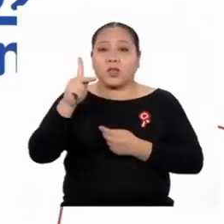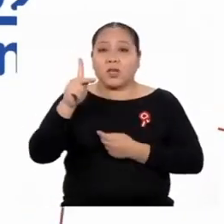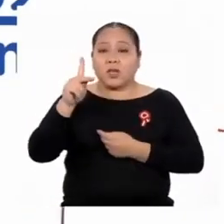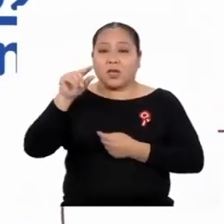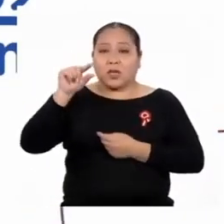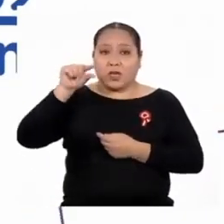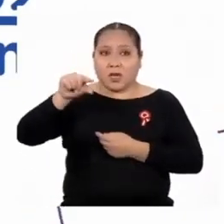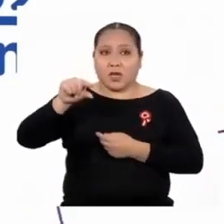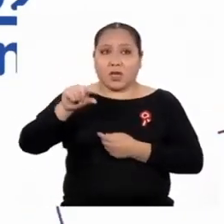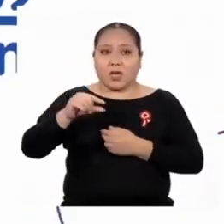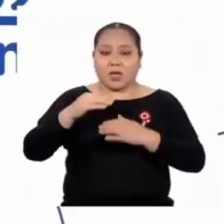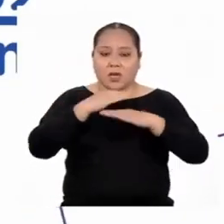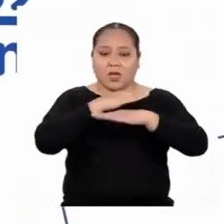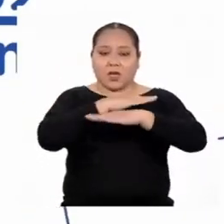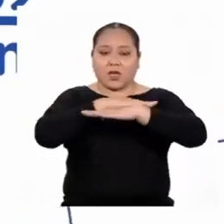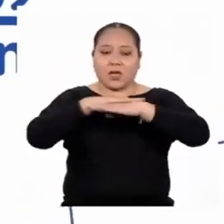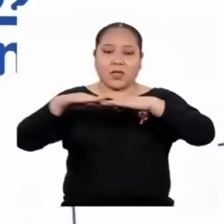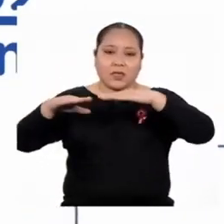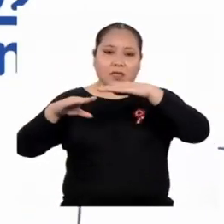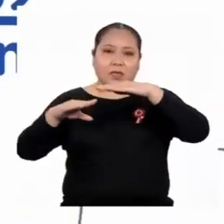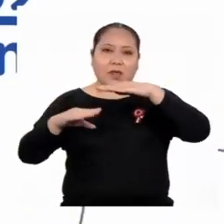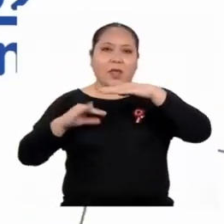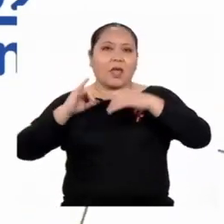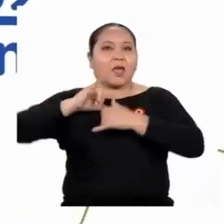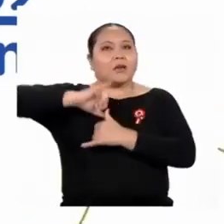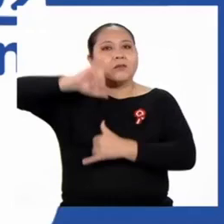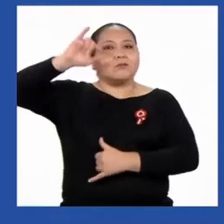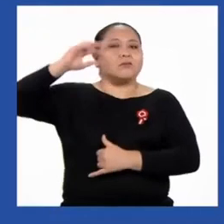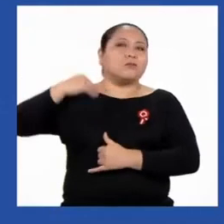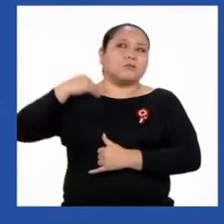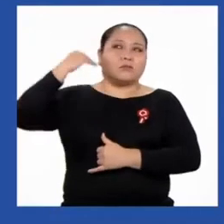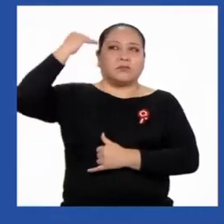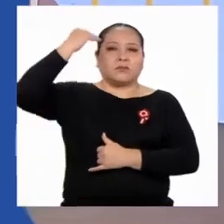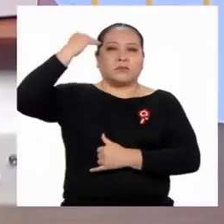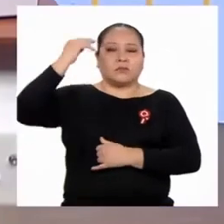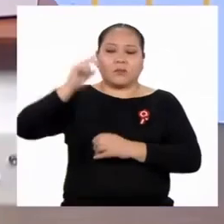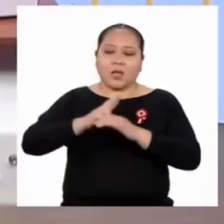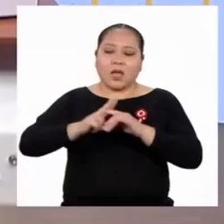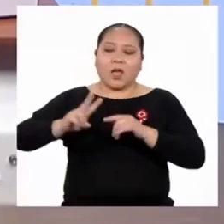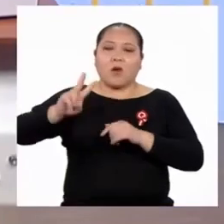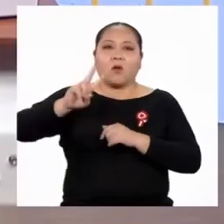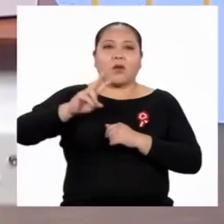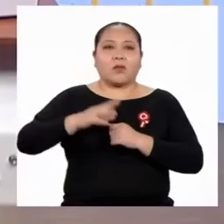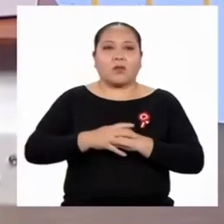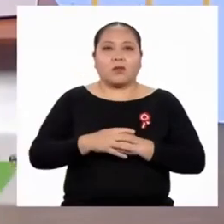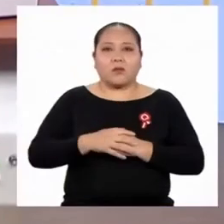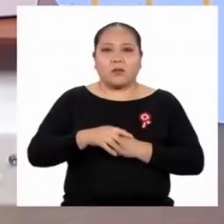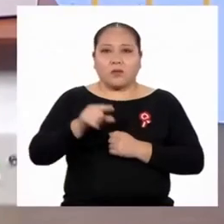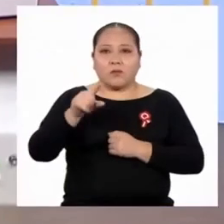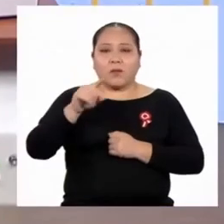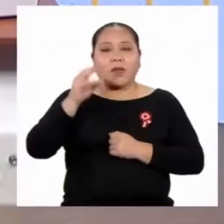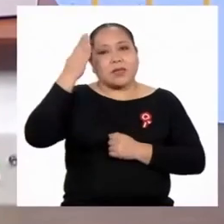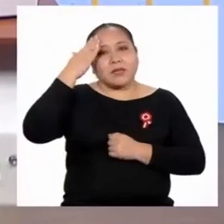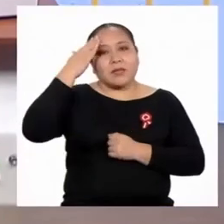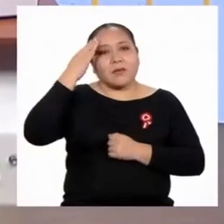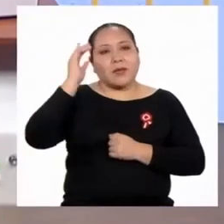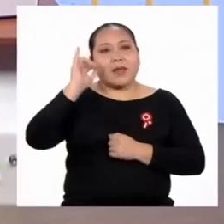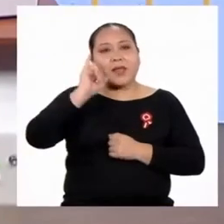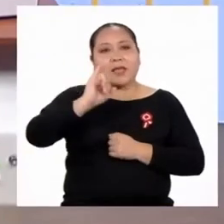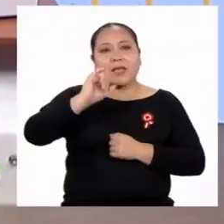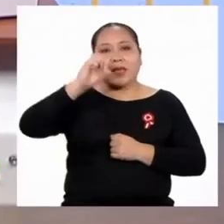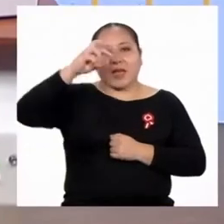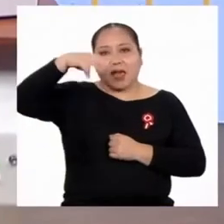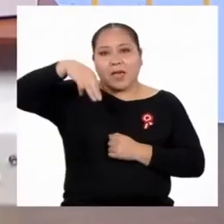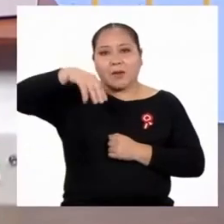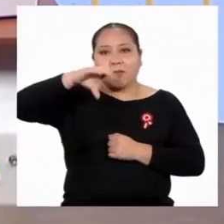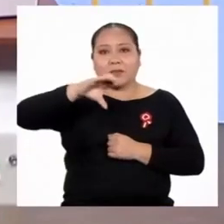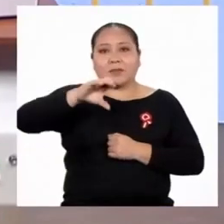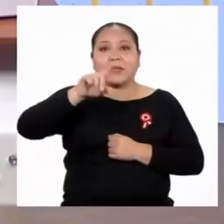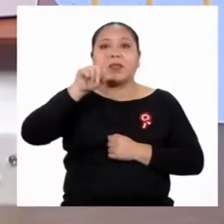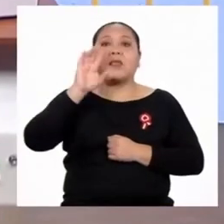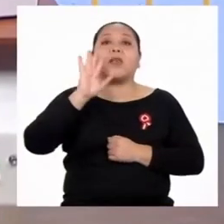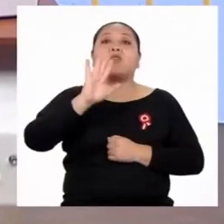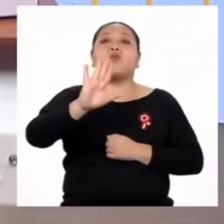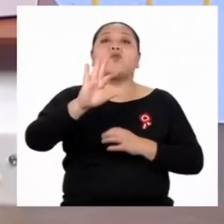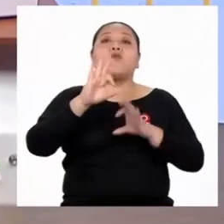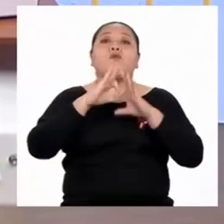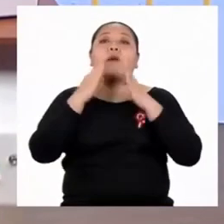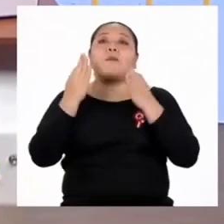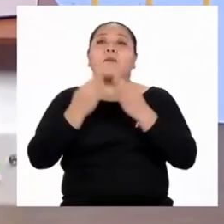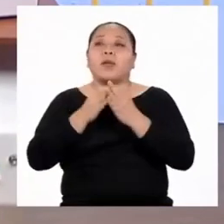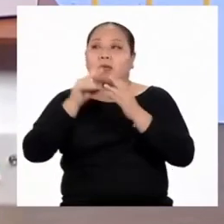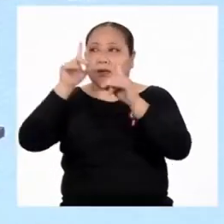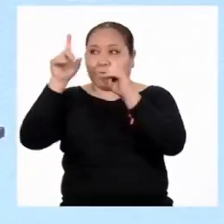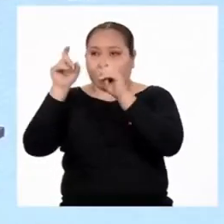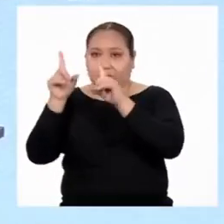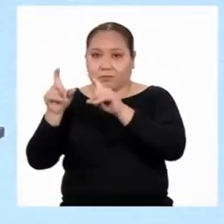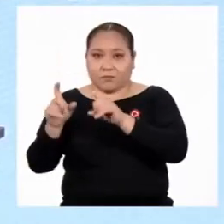la estatura en metros elevado al cuadrado, para así calcular el índice de masa corporal de los miembros de tu